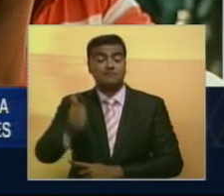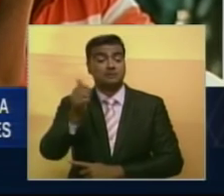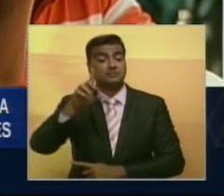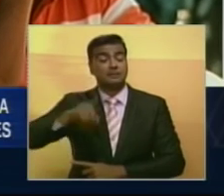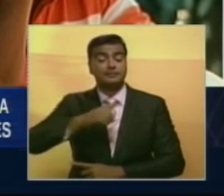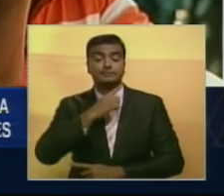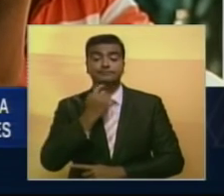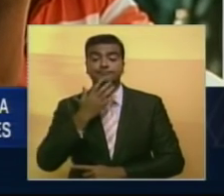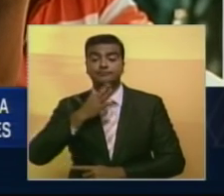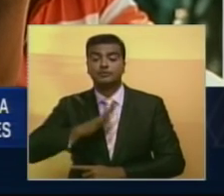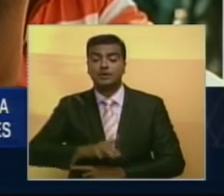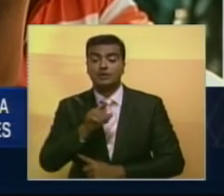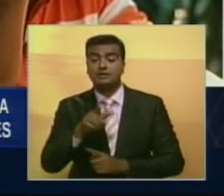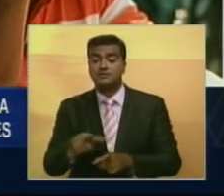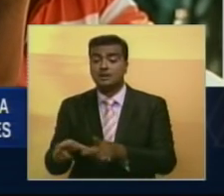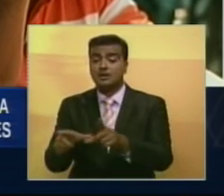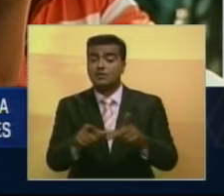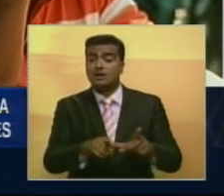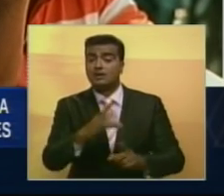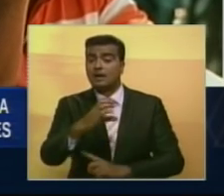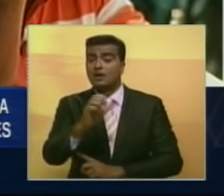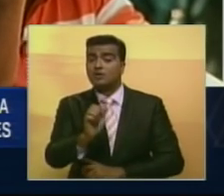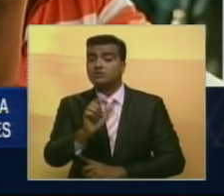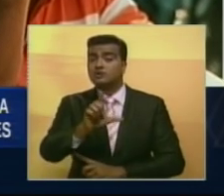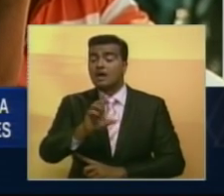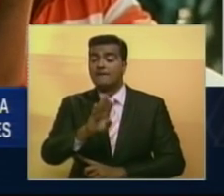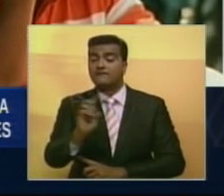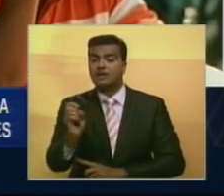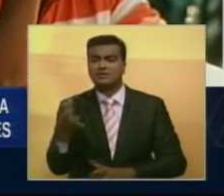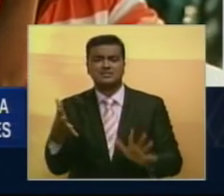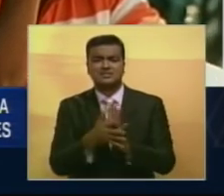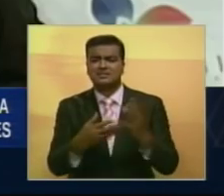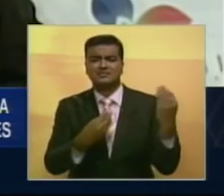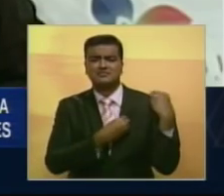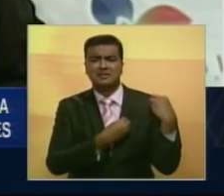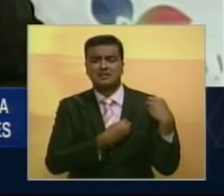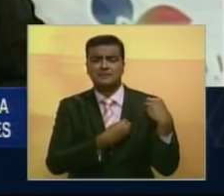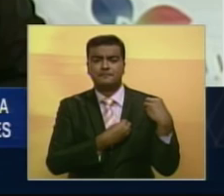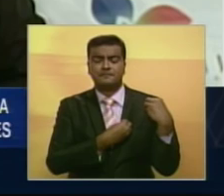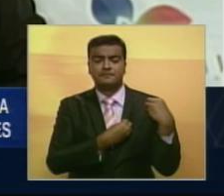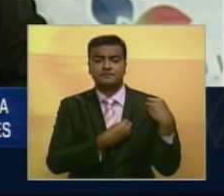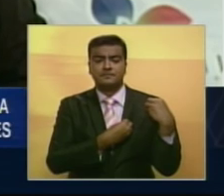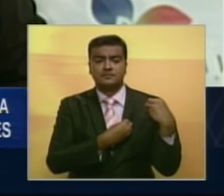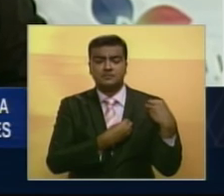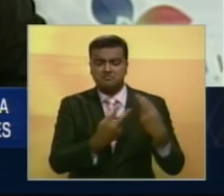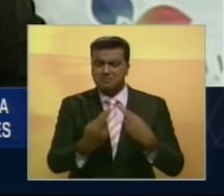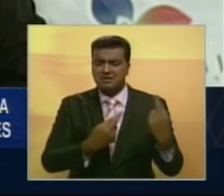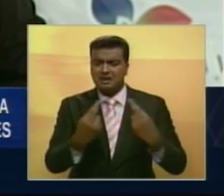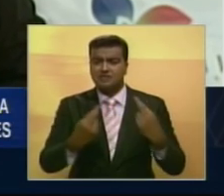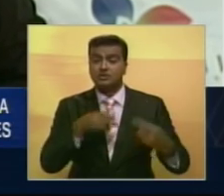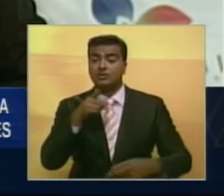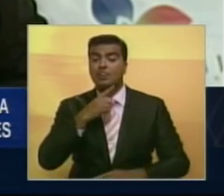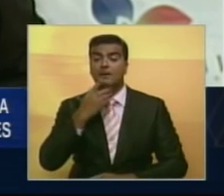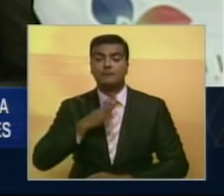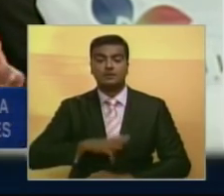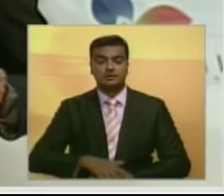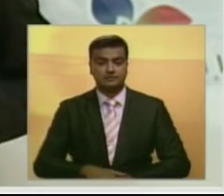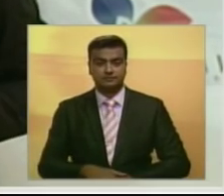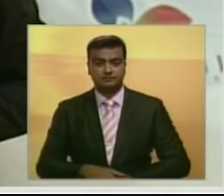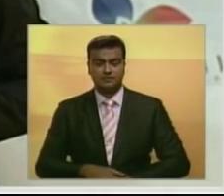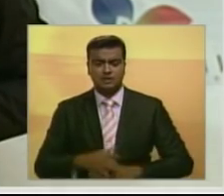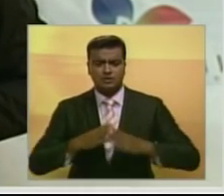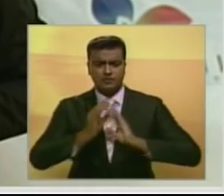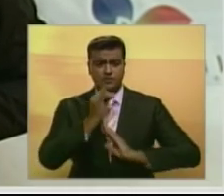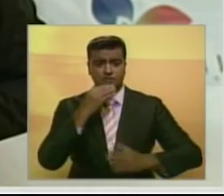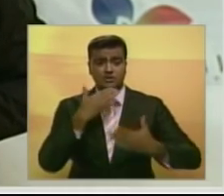fueron abatidas en el sector Carlos Arbelo. Se está tratando de determinar si guarda relación con este hecho. Esta es la información